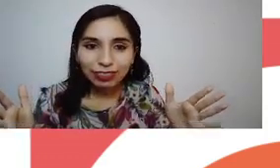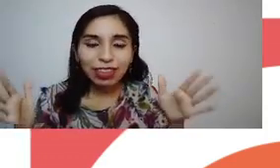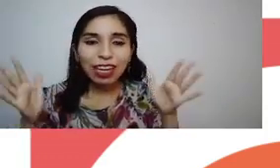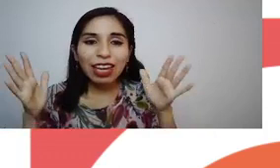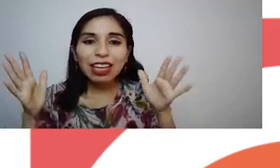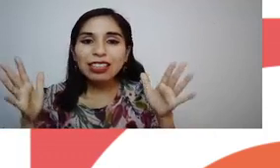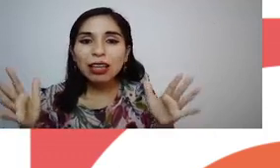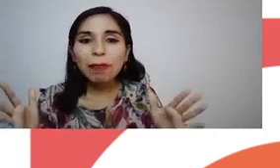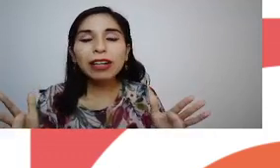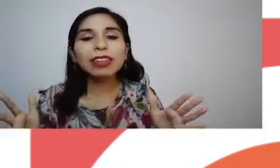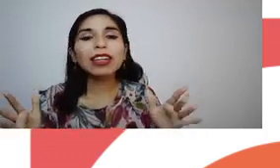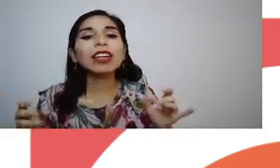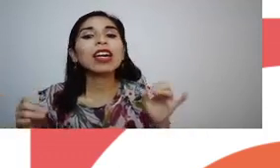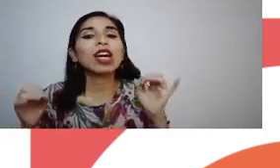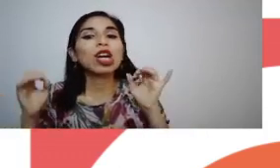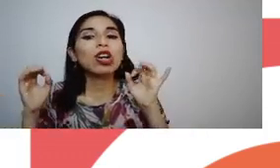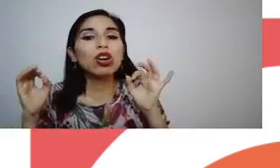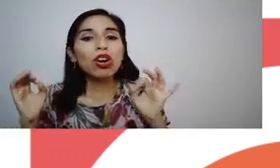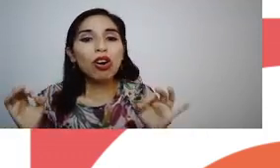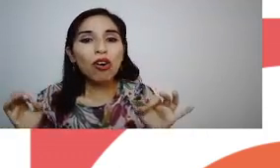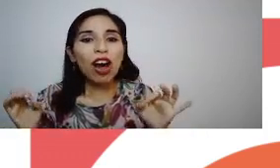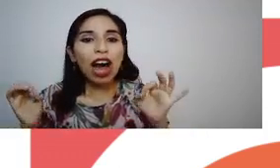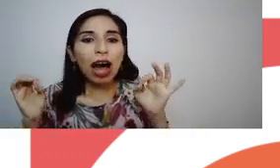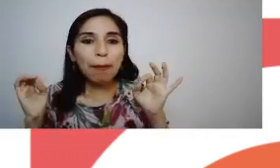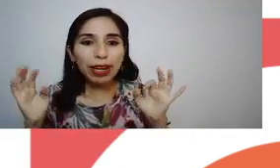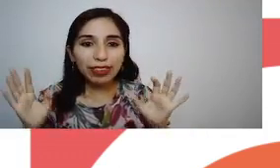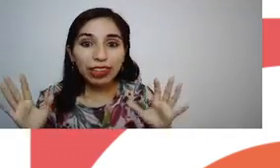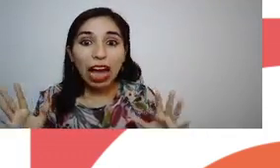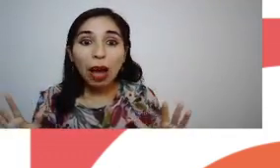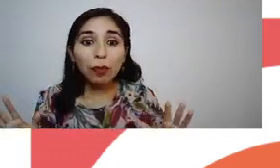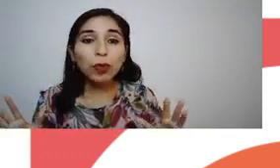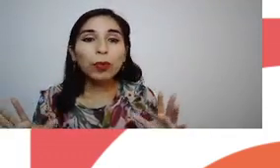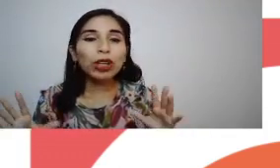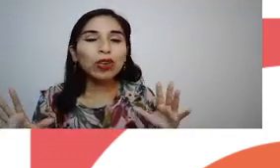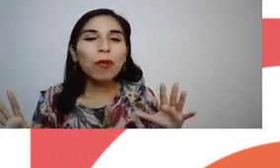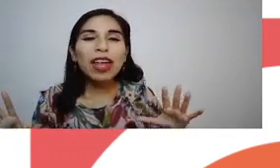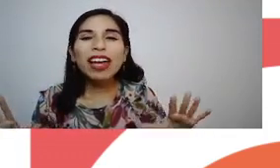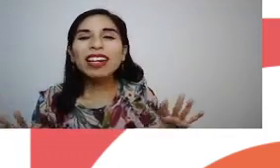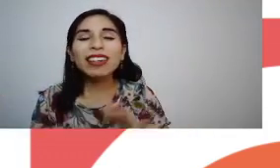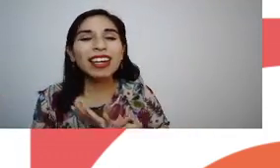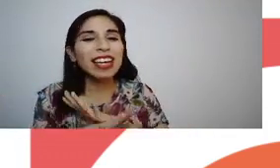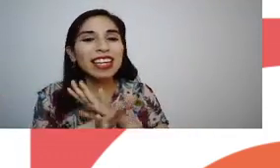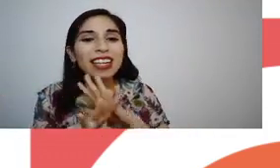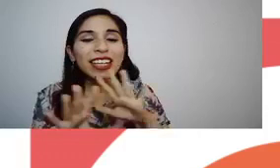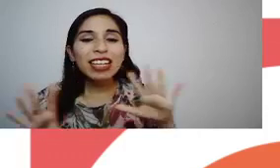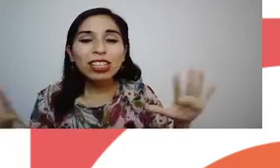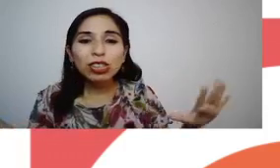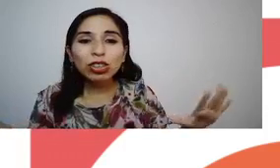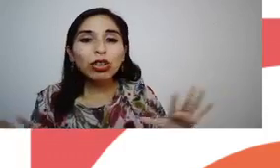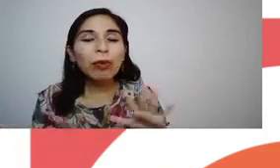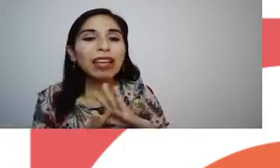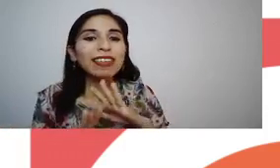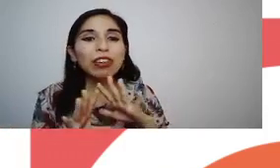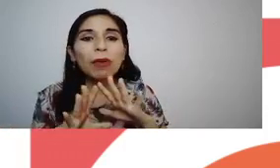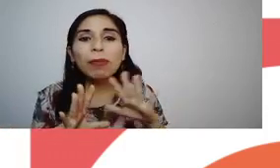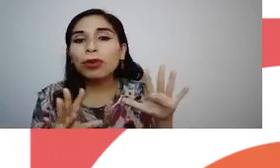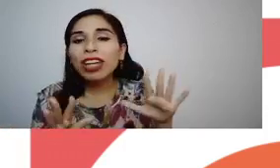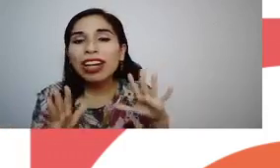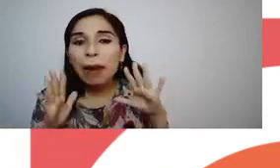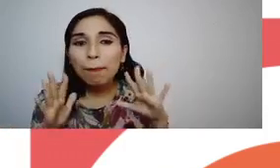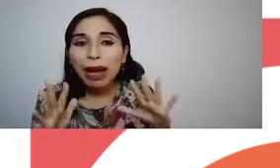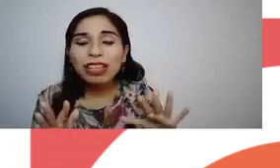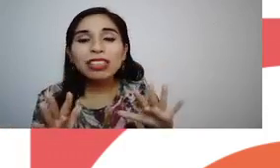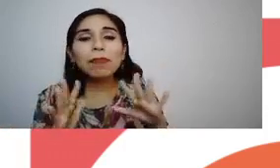que esta parte lo aprendamos porque nos va a dar inicio no va a